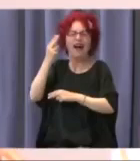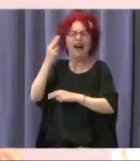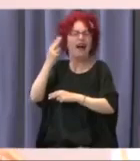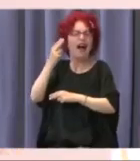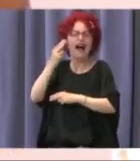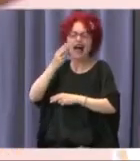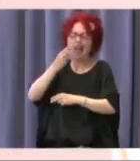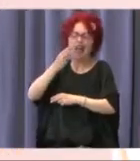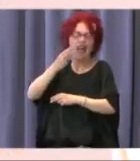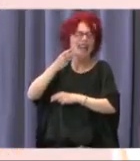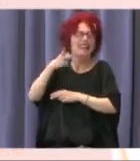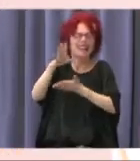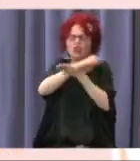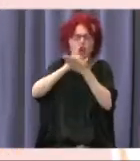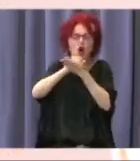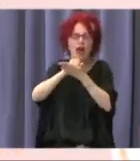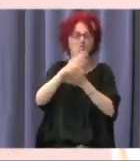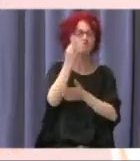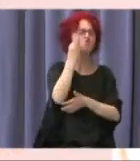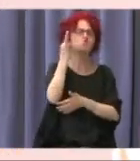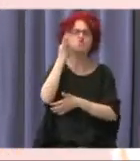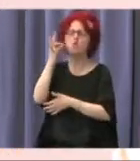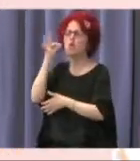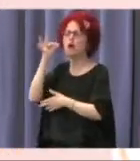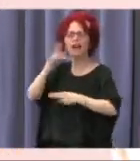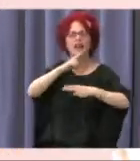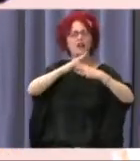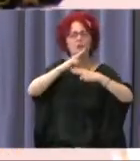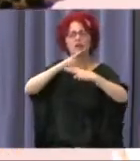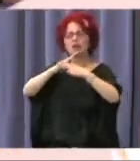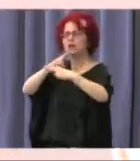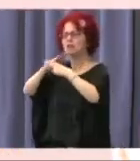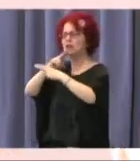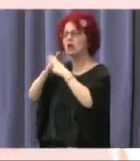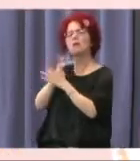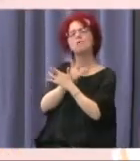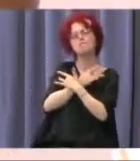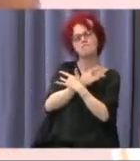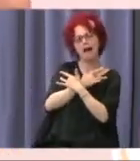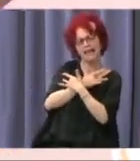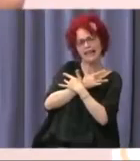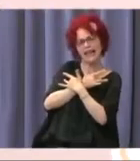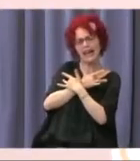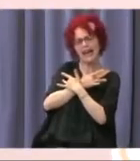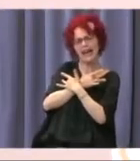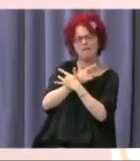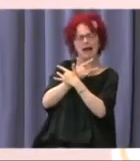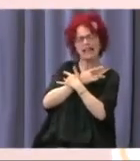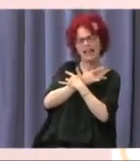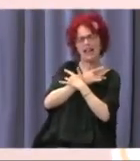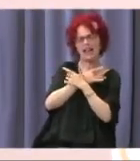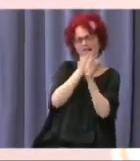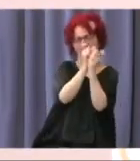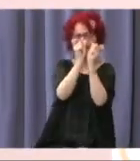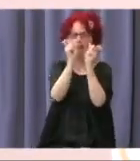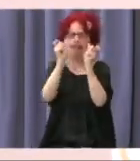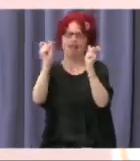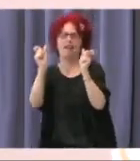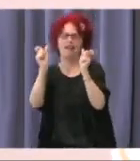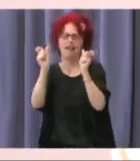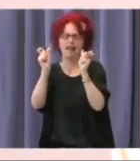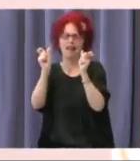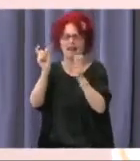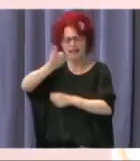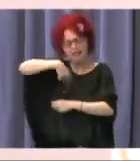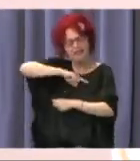uso poner, aunque luego no te nombraran María, eras Dolores, pero María de los Dolores. Concha, María de la Concepción. Es decir, ¿qué ha sido el nombre que ha